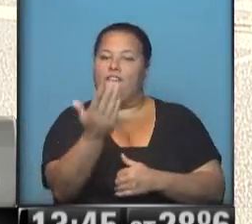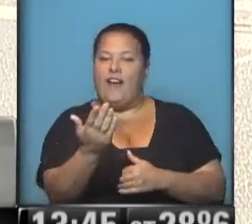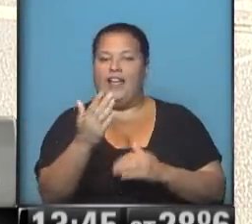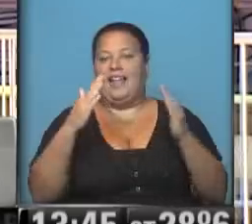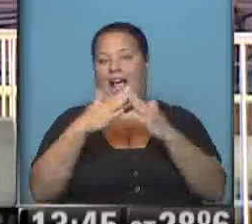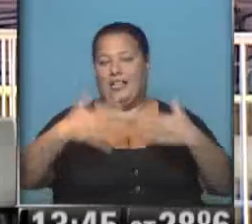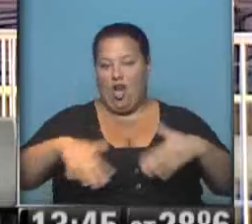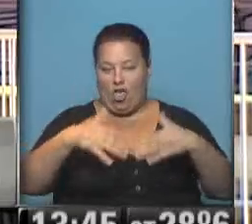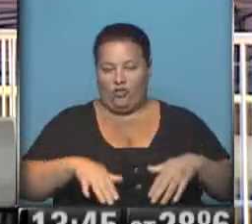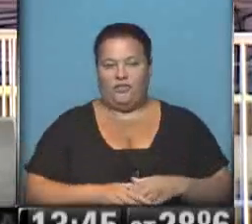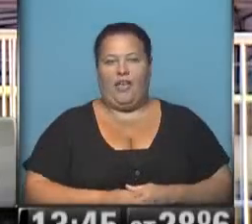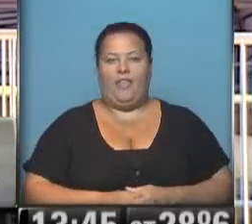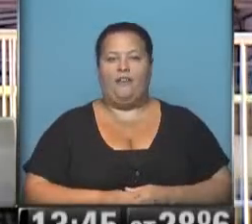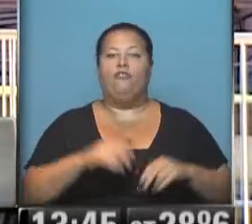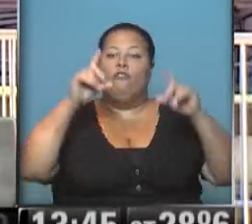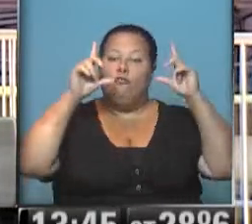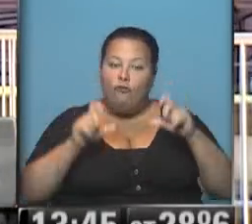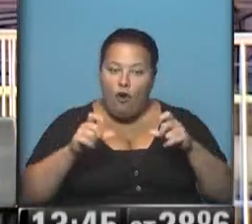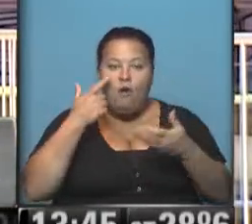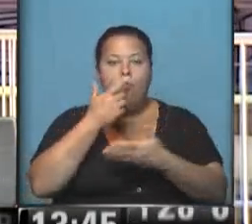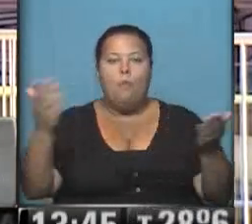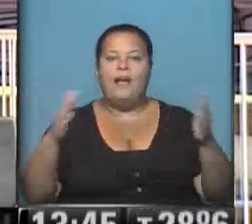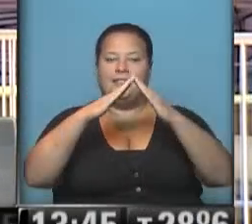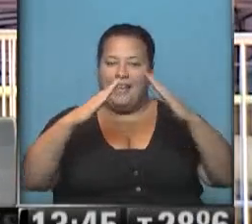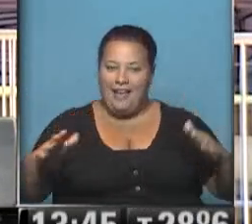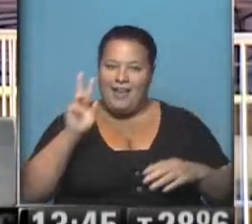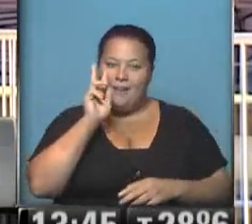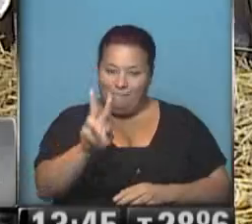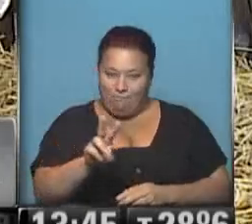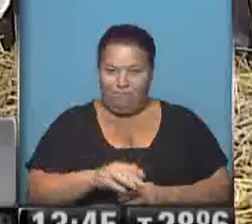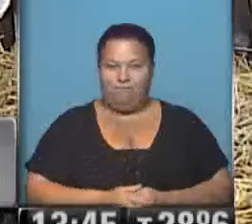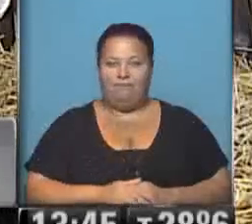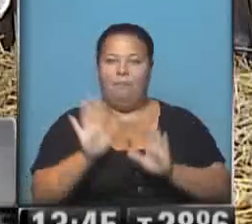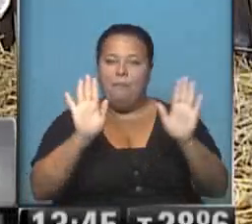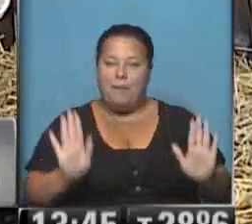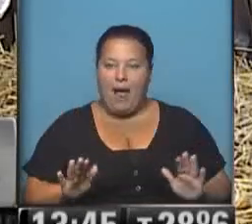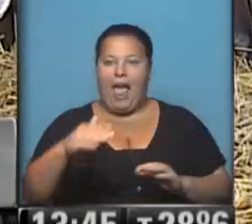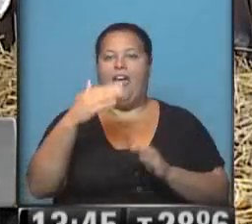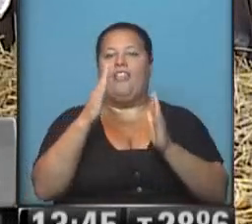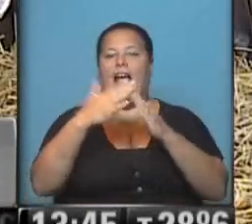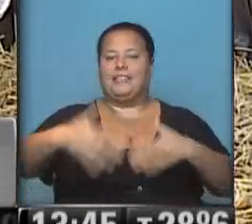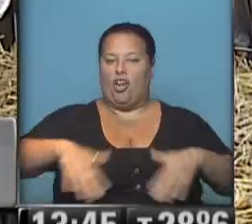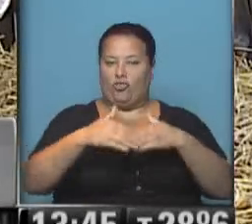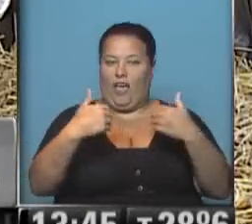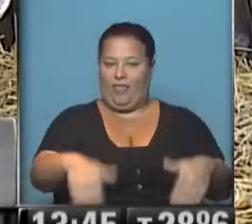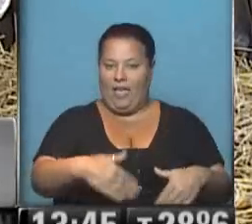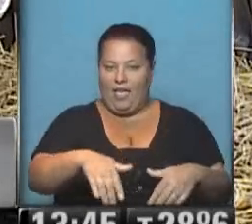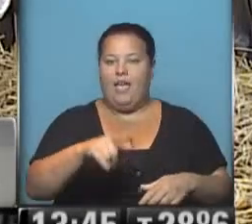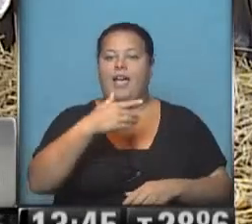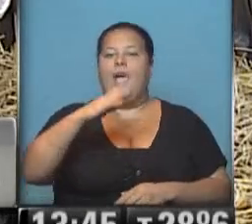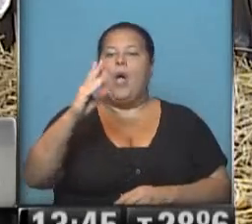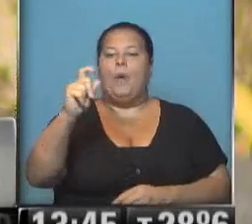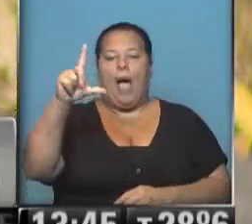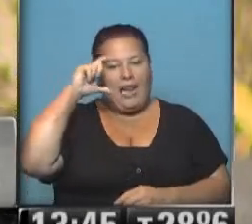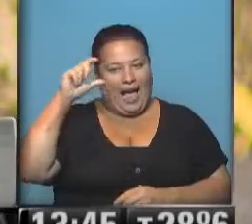Casa Rosada. Es la foto en la que muestra el pesebre, que ustedes lo pueden ver armado en la puerta de la Casa de Gobierno sobre